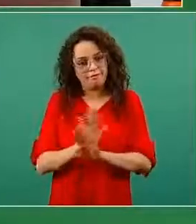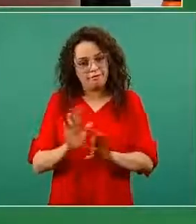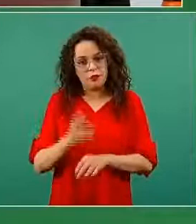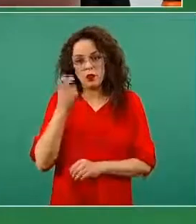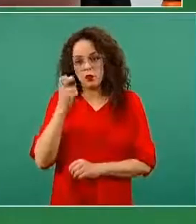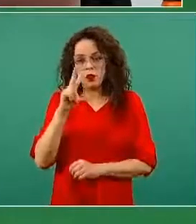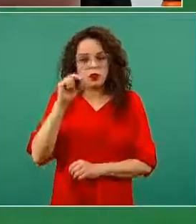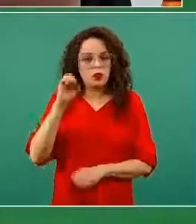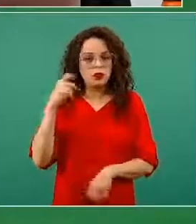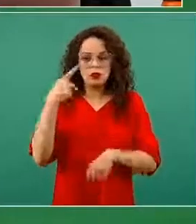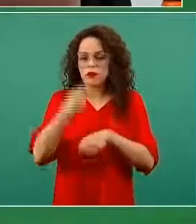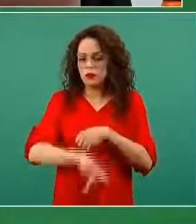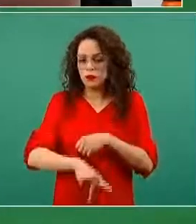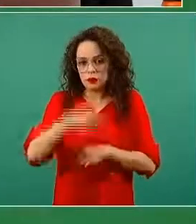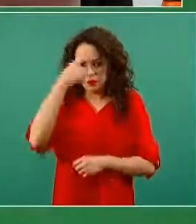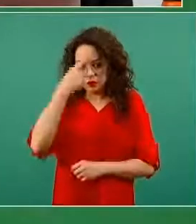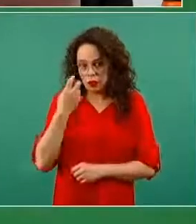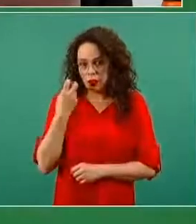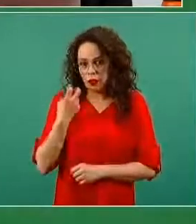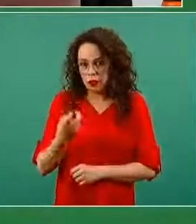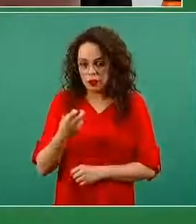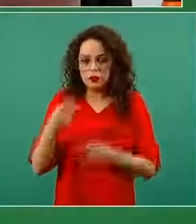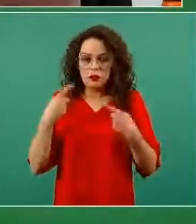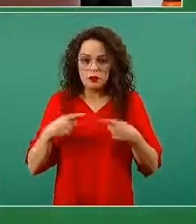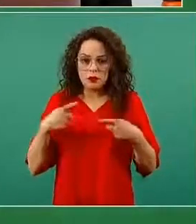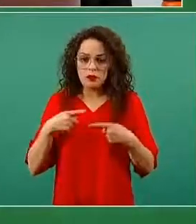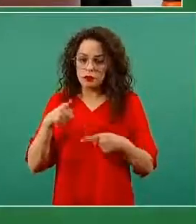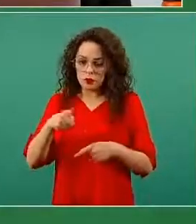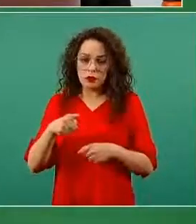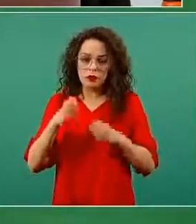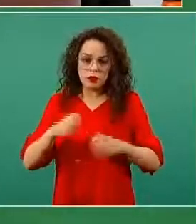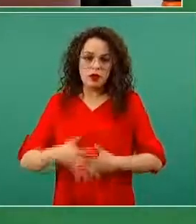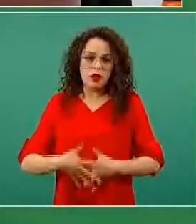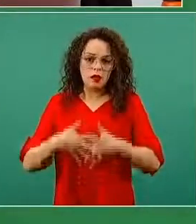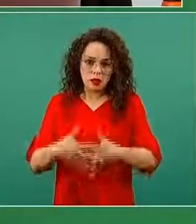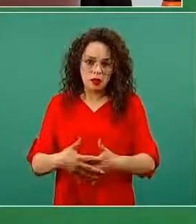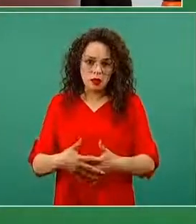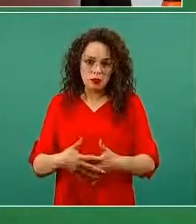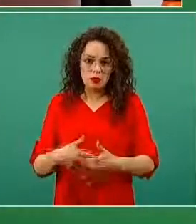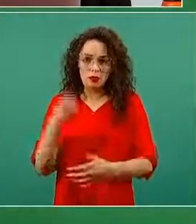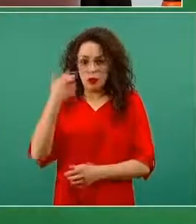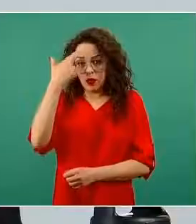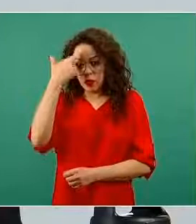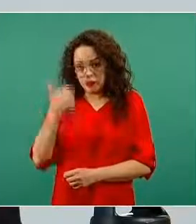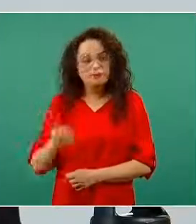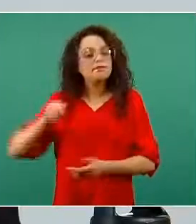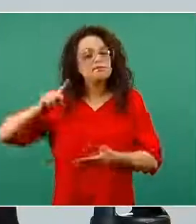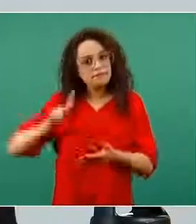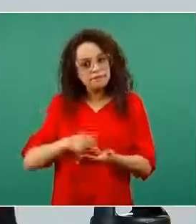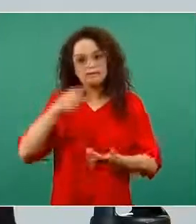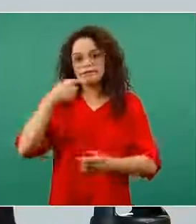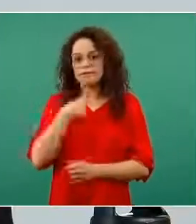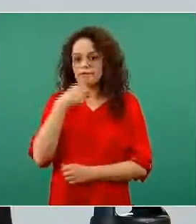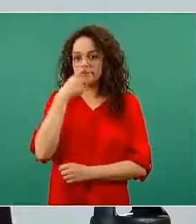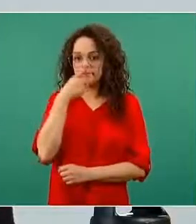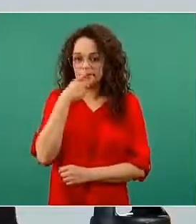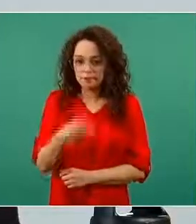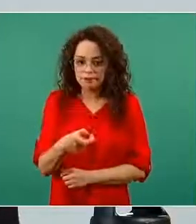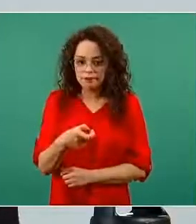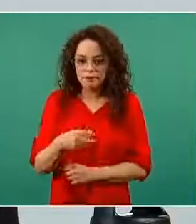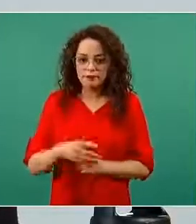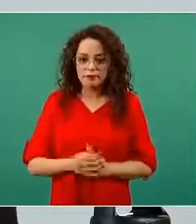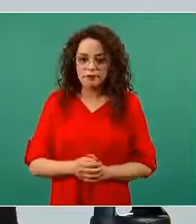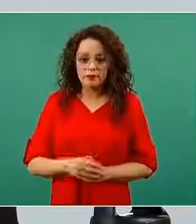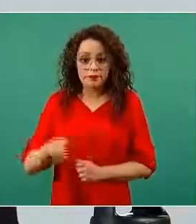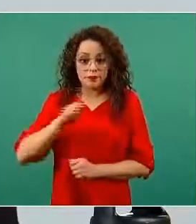riesgo adicional para las personas embarazadas. Entonces, reiterar, esta no es en base